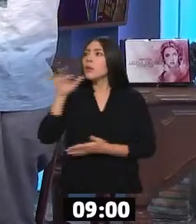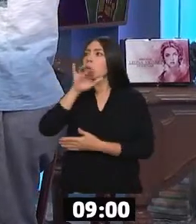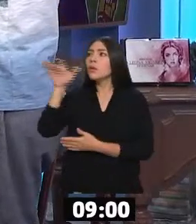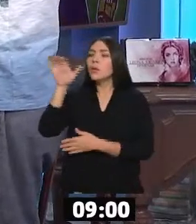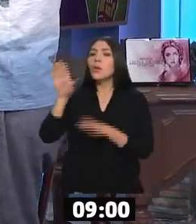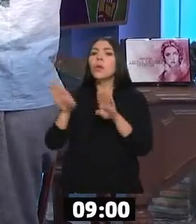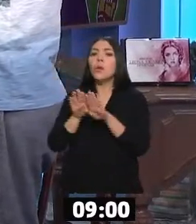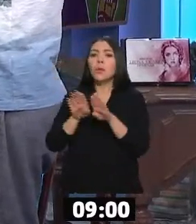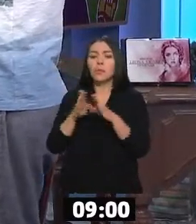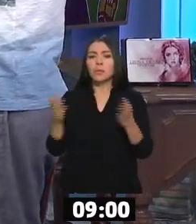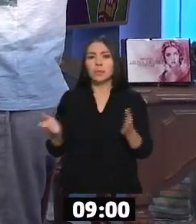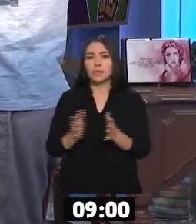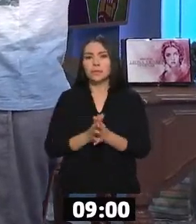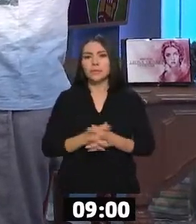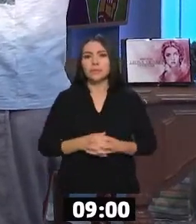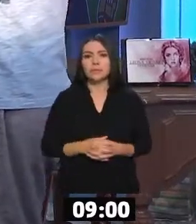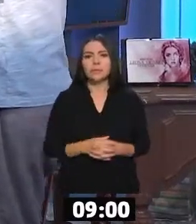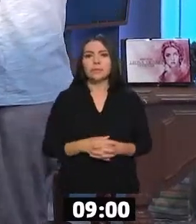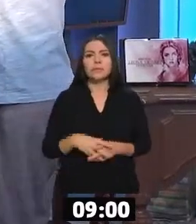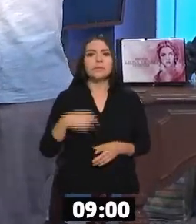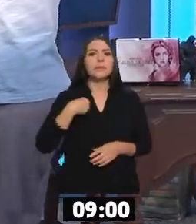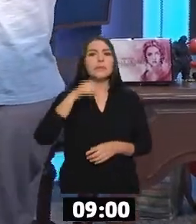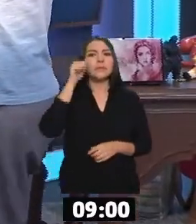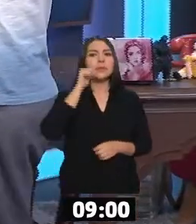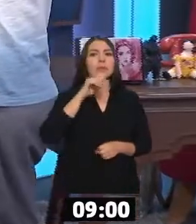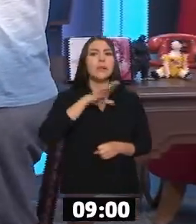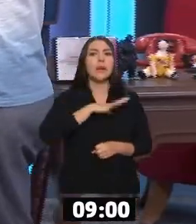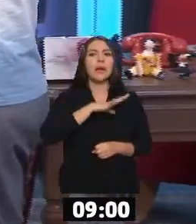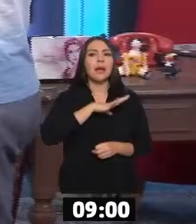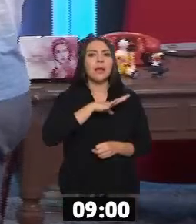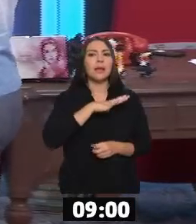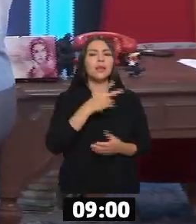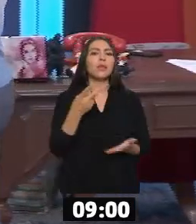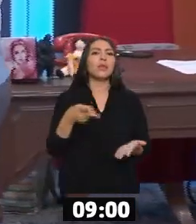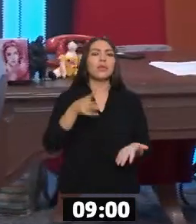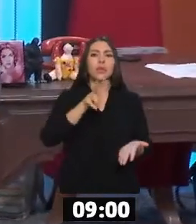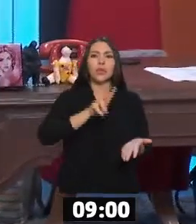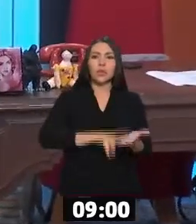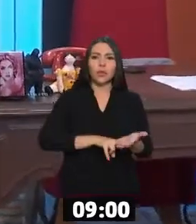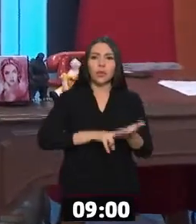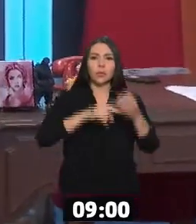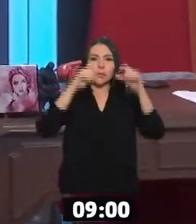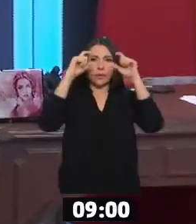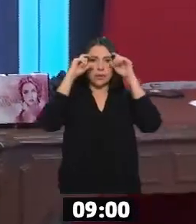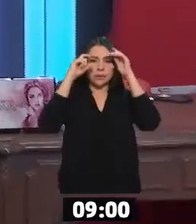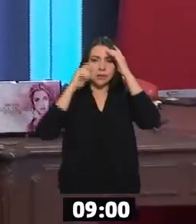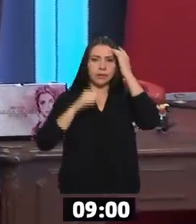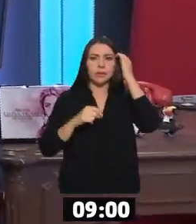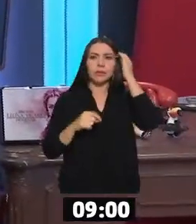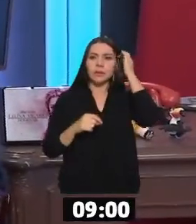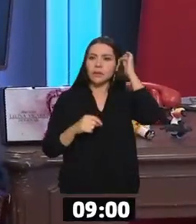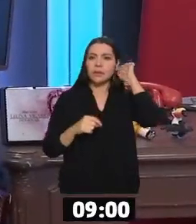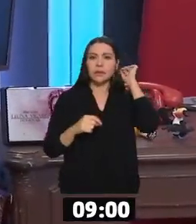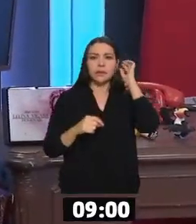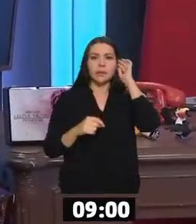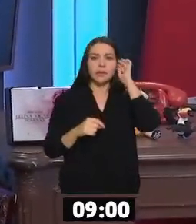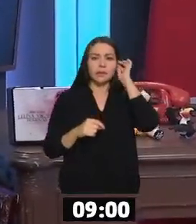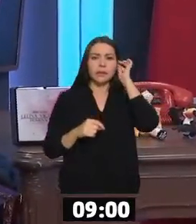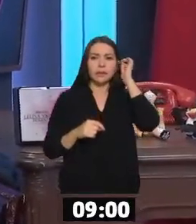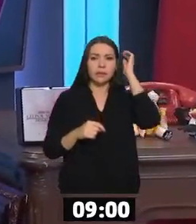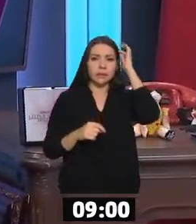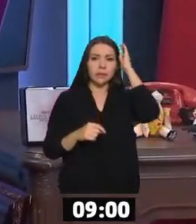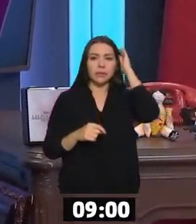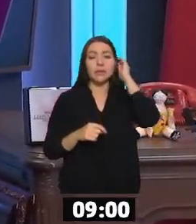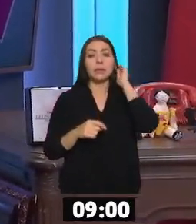un lazarillo. Lo que pasa es que siempre traigo doble. Arroz. Ahora Oiga, sí. pero son Tampoco muy trae nada caros aquí adentro. los lentes Son muy de-